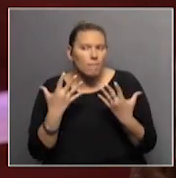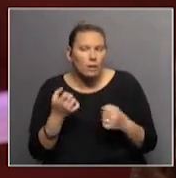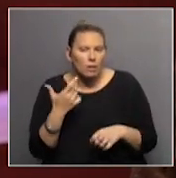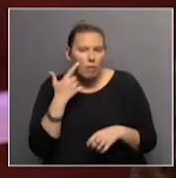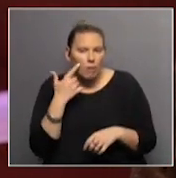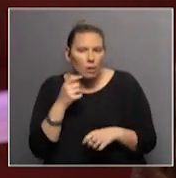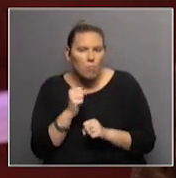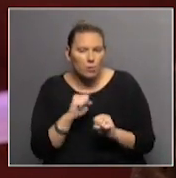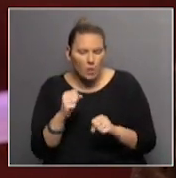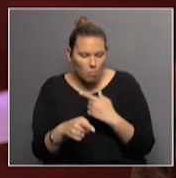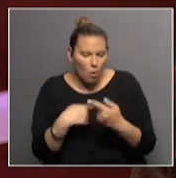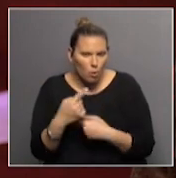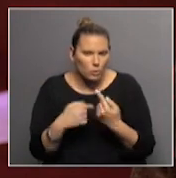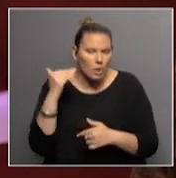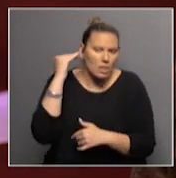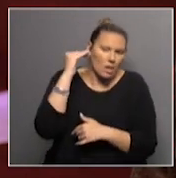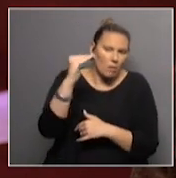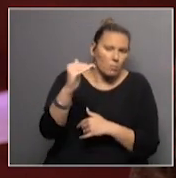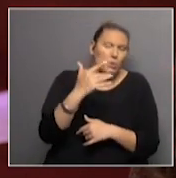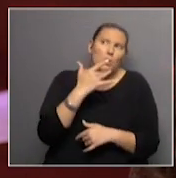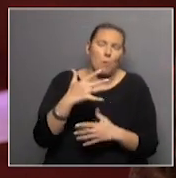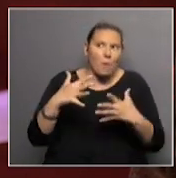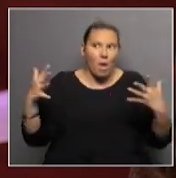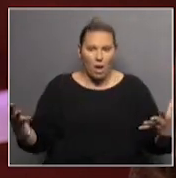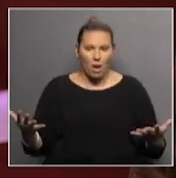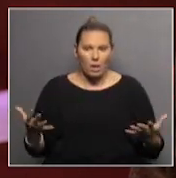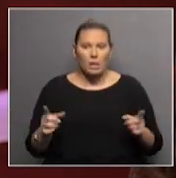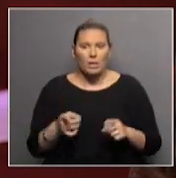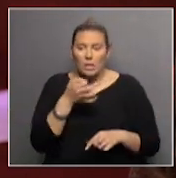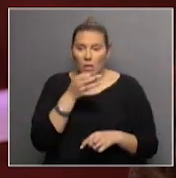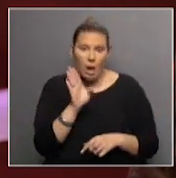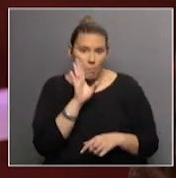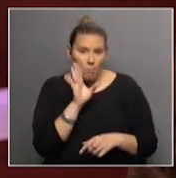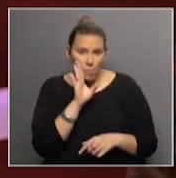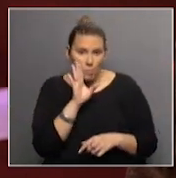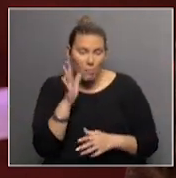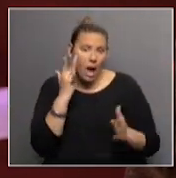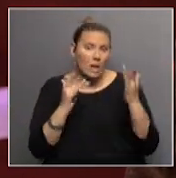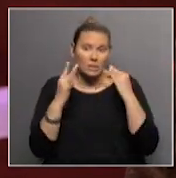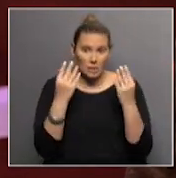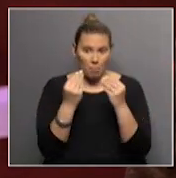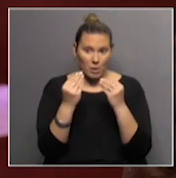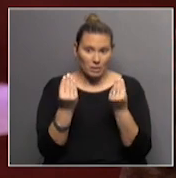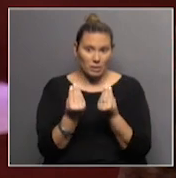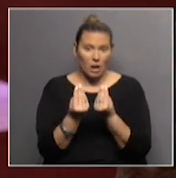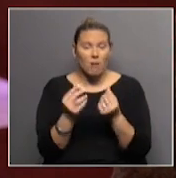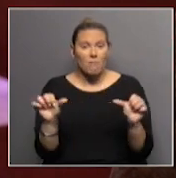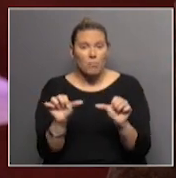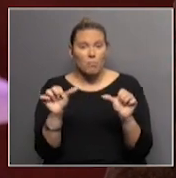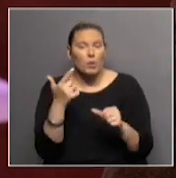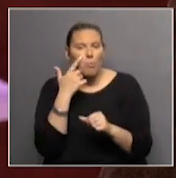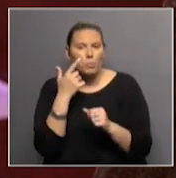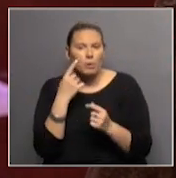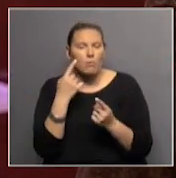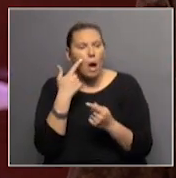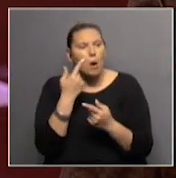ver qué más podíamos hacer en ese entrepiso tan grande y tan bonito, y le planteé a mi mamá que es artista plástica, vamos a hacer un ensayo de